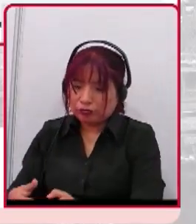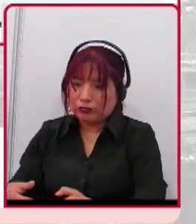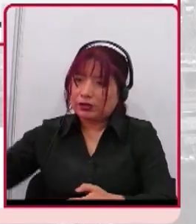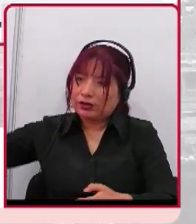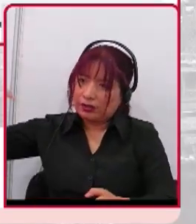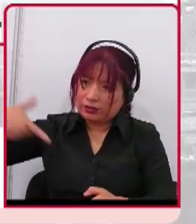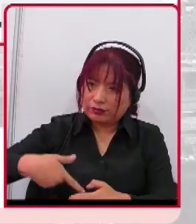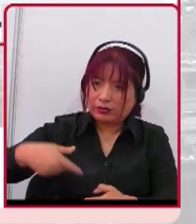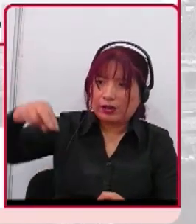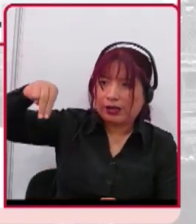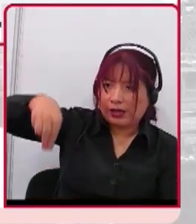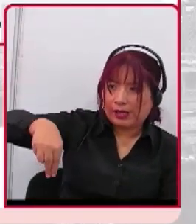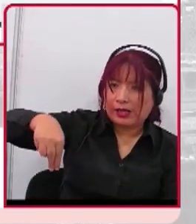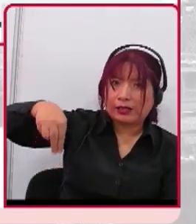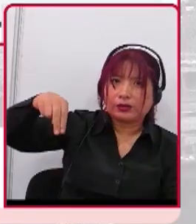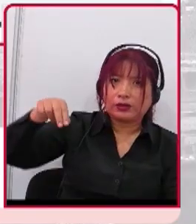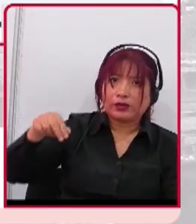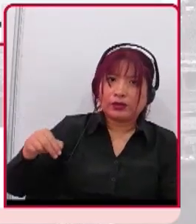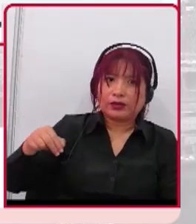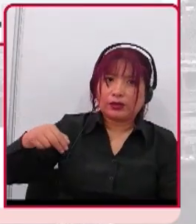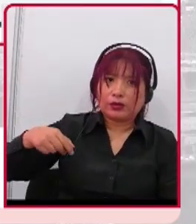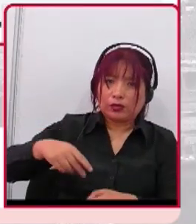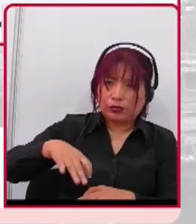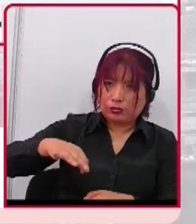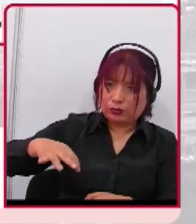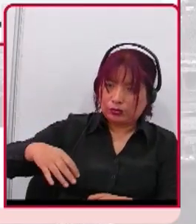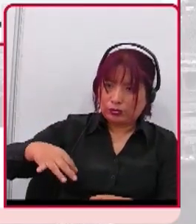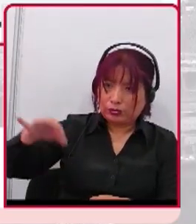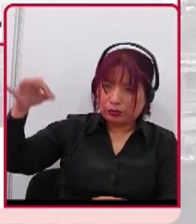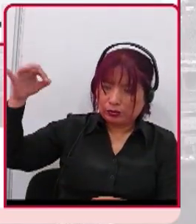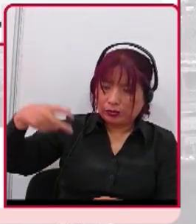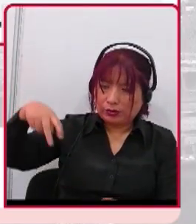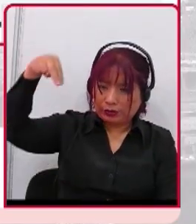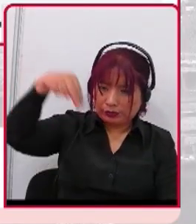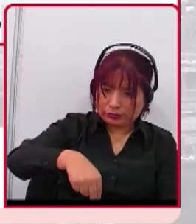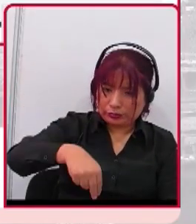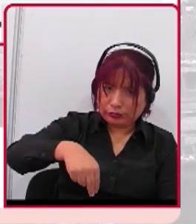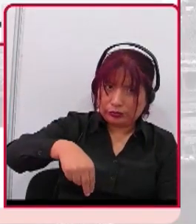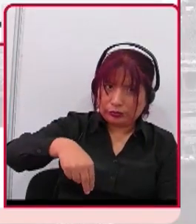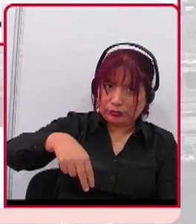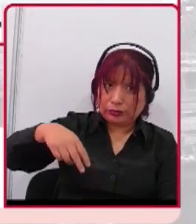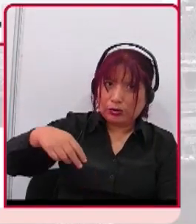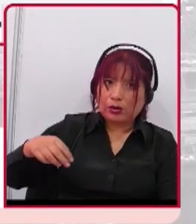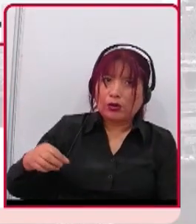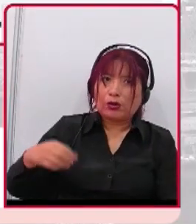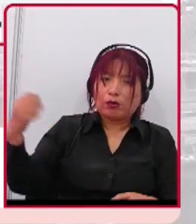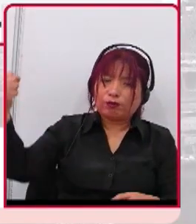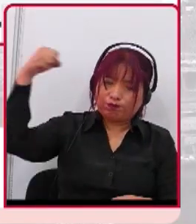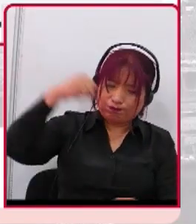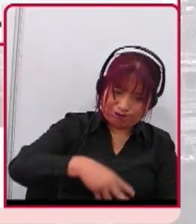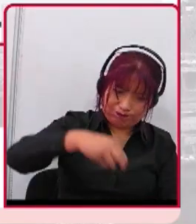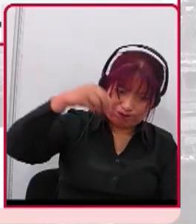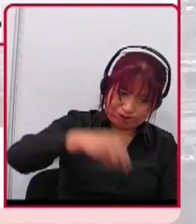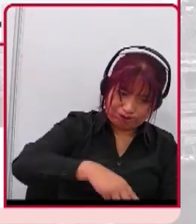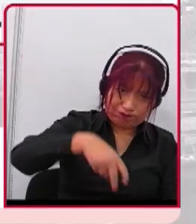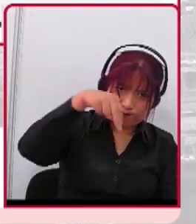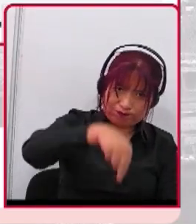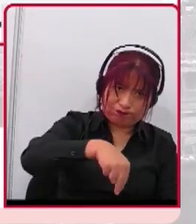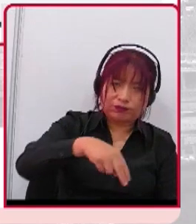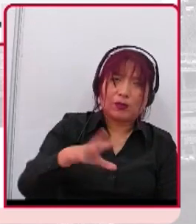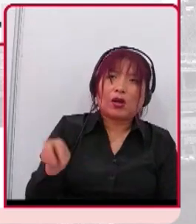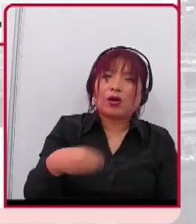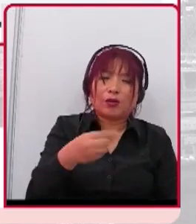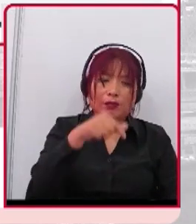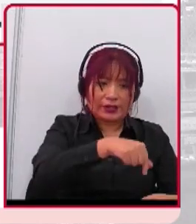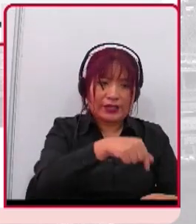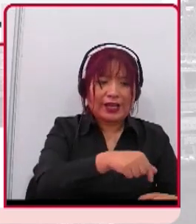de nitrógeno forzado y obviamente esto es muy favorecedor porque nos va a permitir prevenir la oxidación de